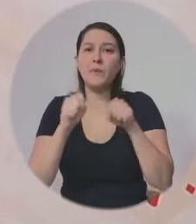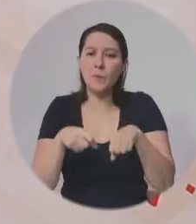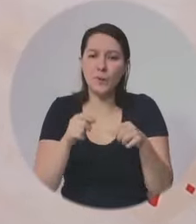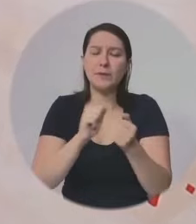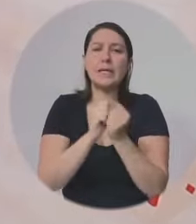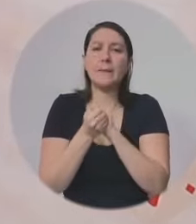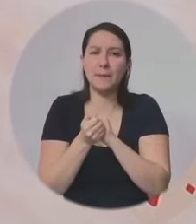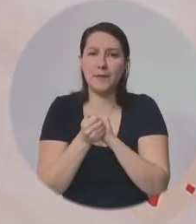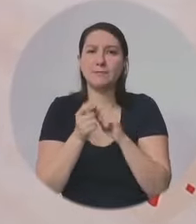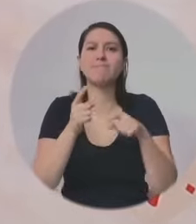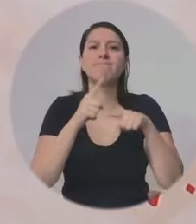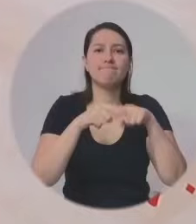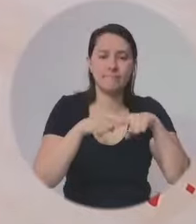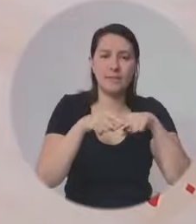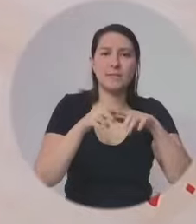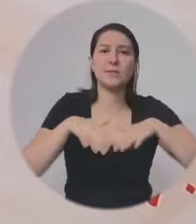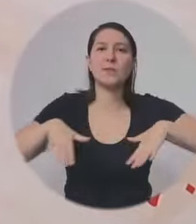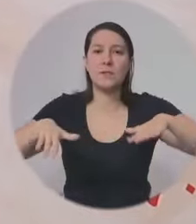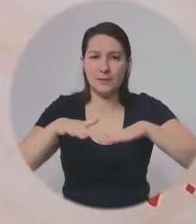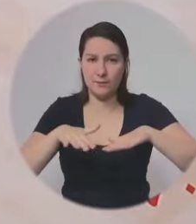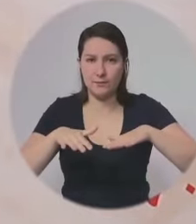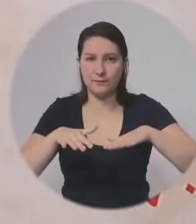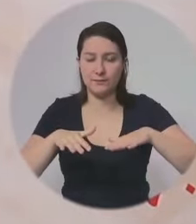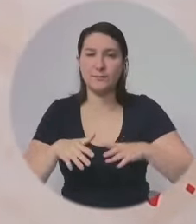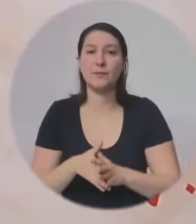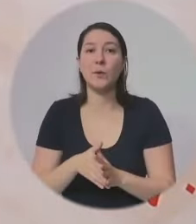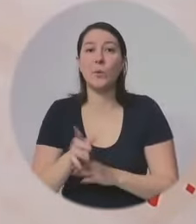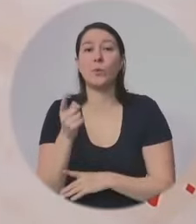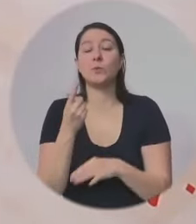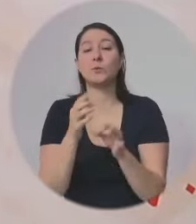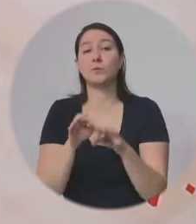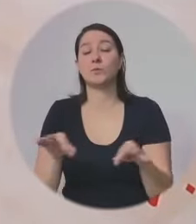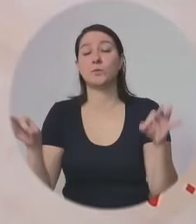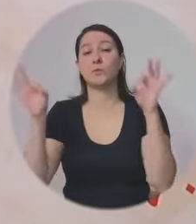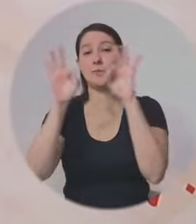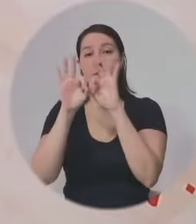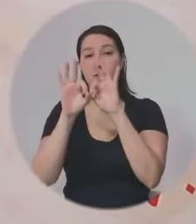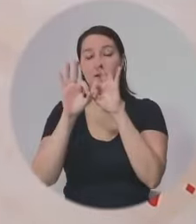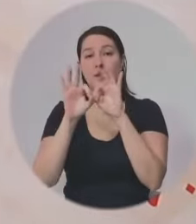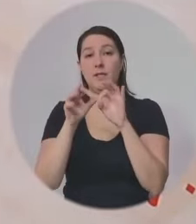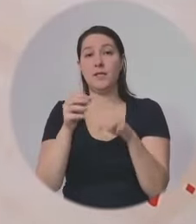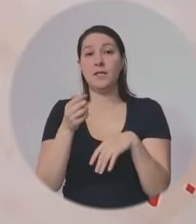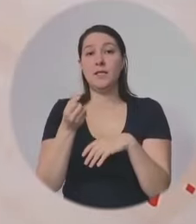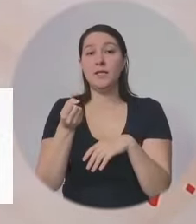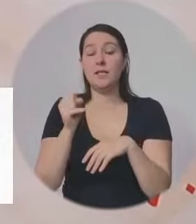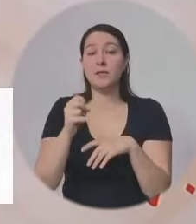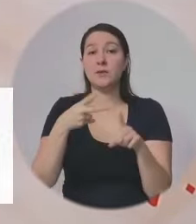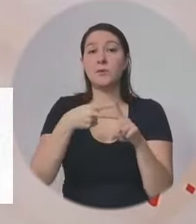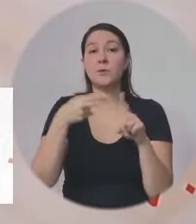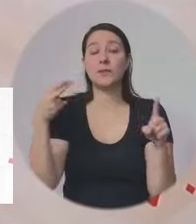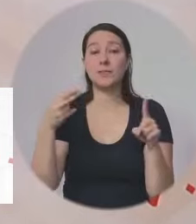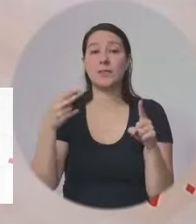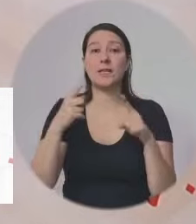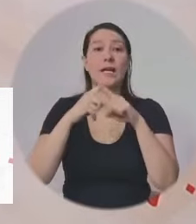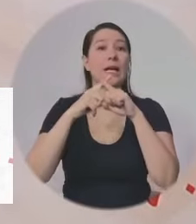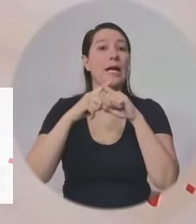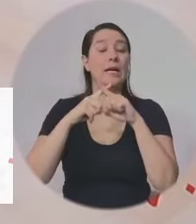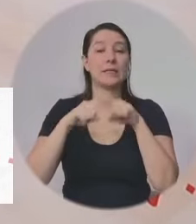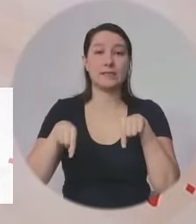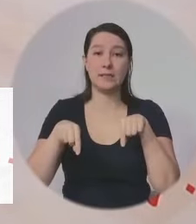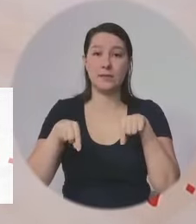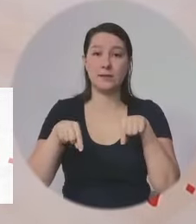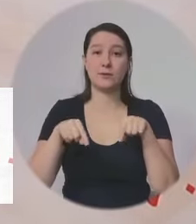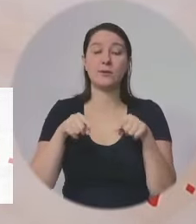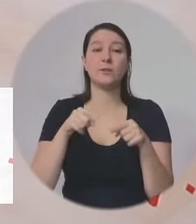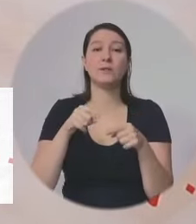específica donde están ahora otro detalle muy importante también es saber si los hoteles brindan cancelación gratuita Y eso es un